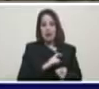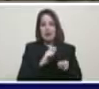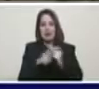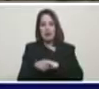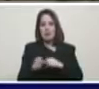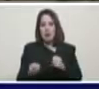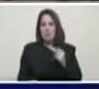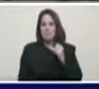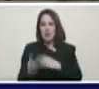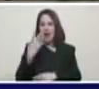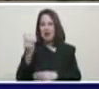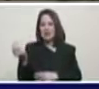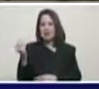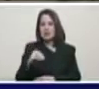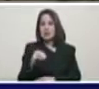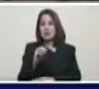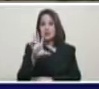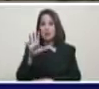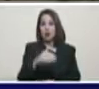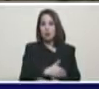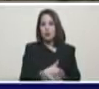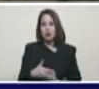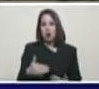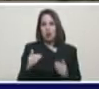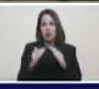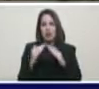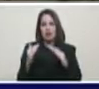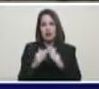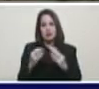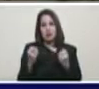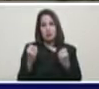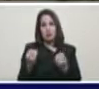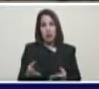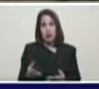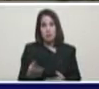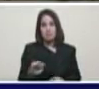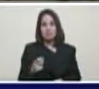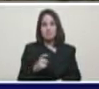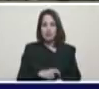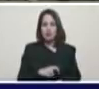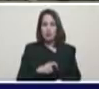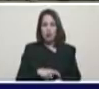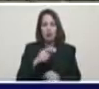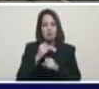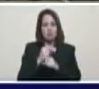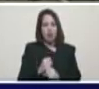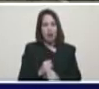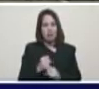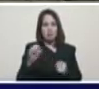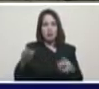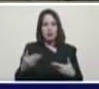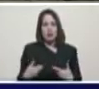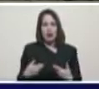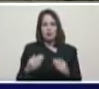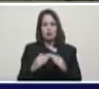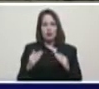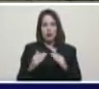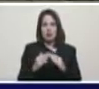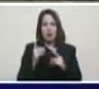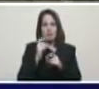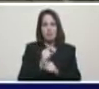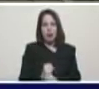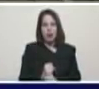de Así que su hora le llegará así como dice